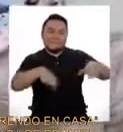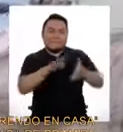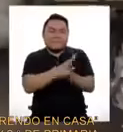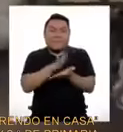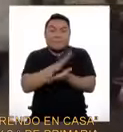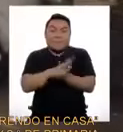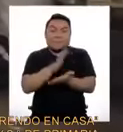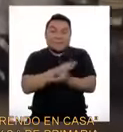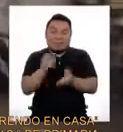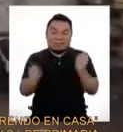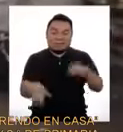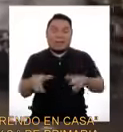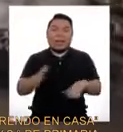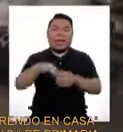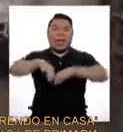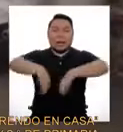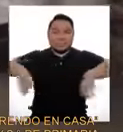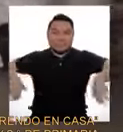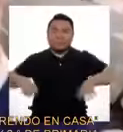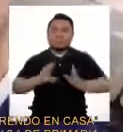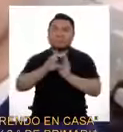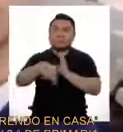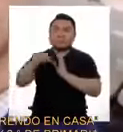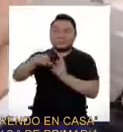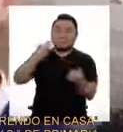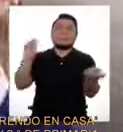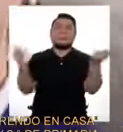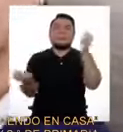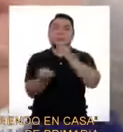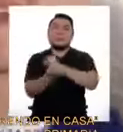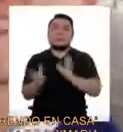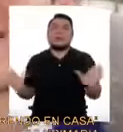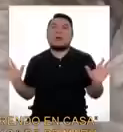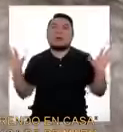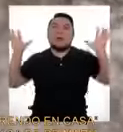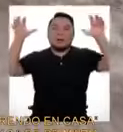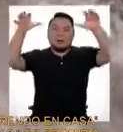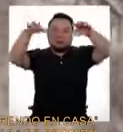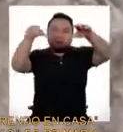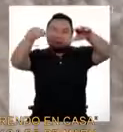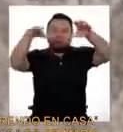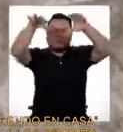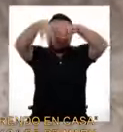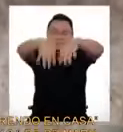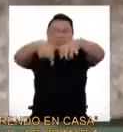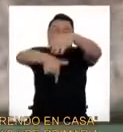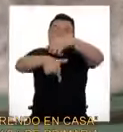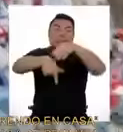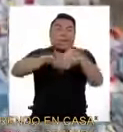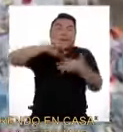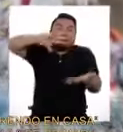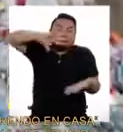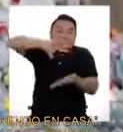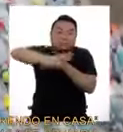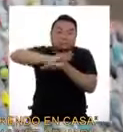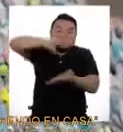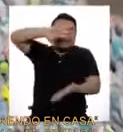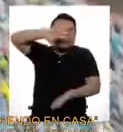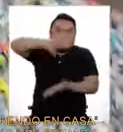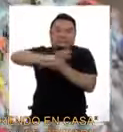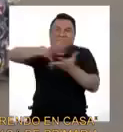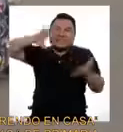de tu casa. Después esos costales pasan a esta zona. Su contenido lo meten a estas máquinas, los comprimen con mucha fuerza y el resultado